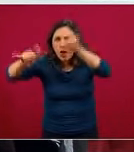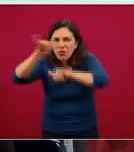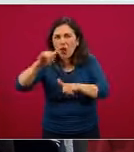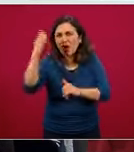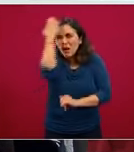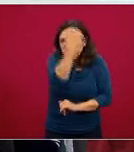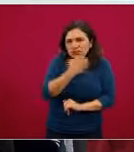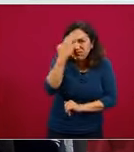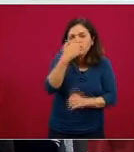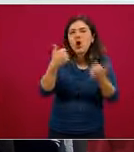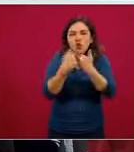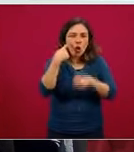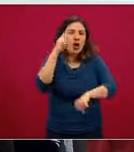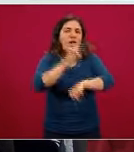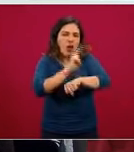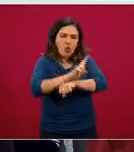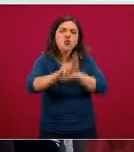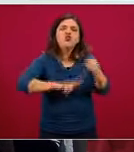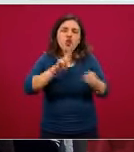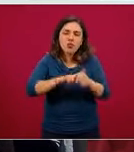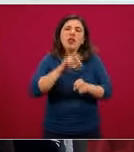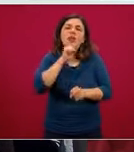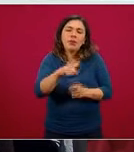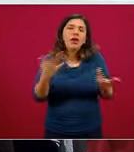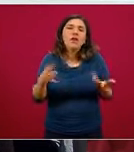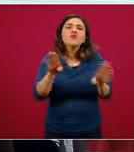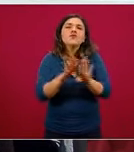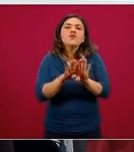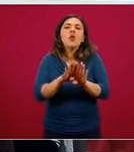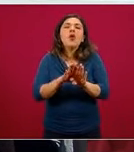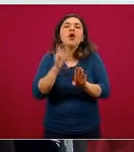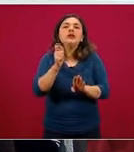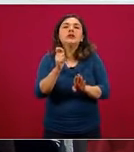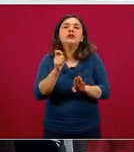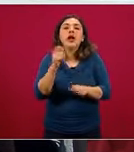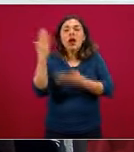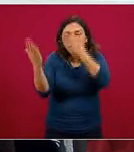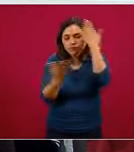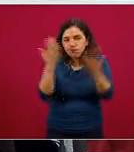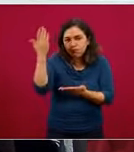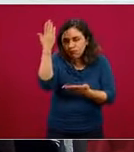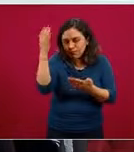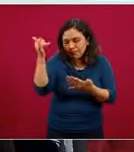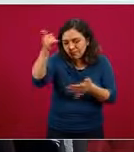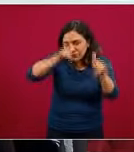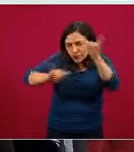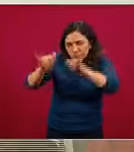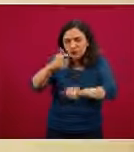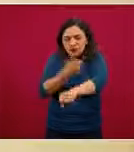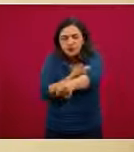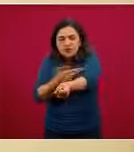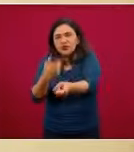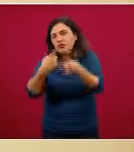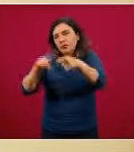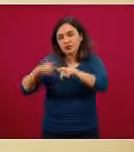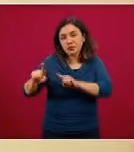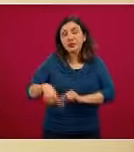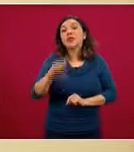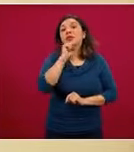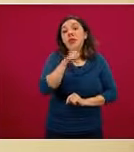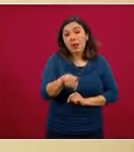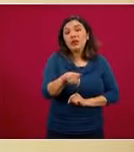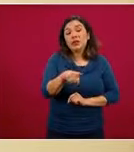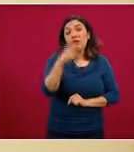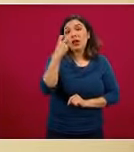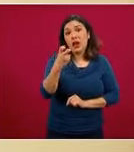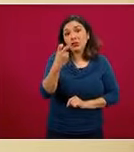solamente para la vigilancia convencional, sino también, ya lo decíamos, para el estudio de cero prevalencia, y lógicamente que para